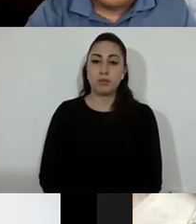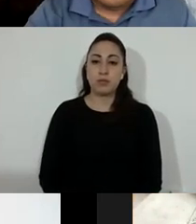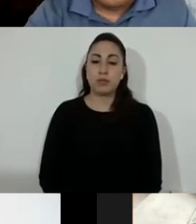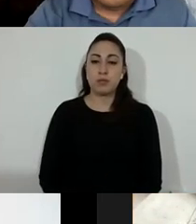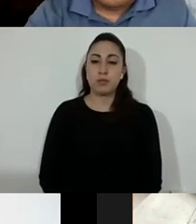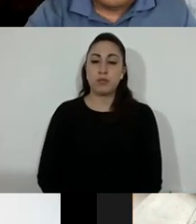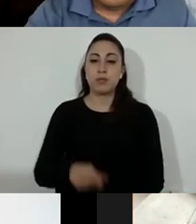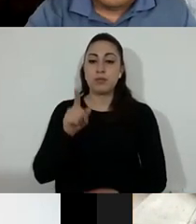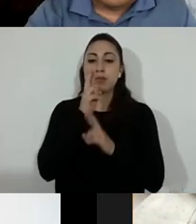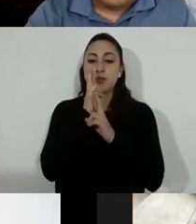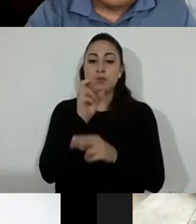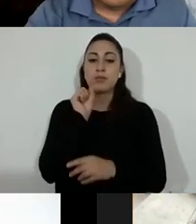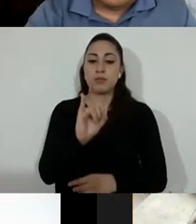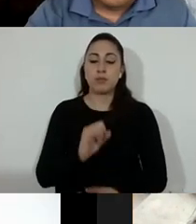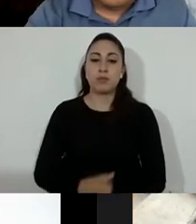Mirón en pro.